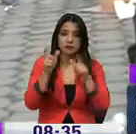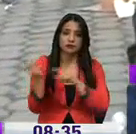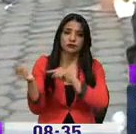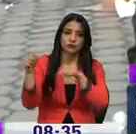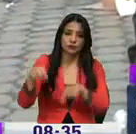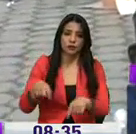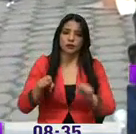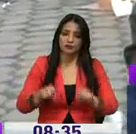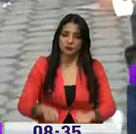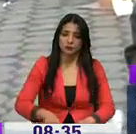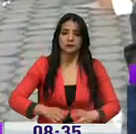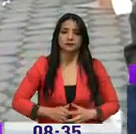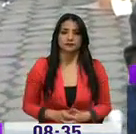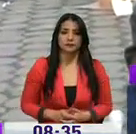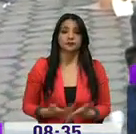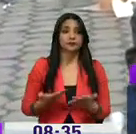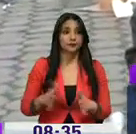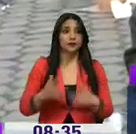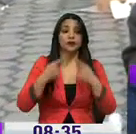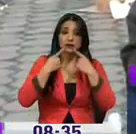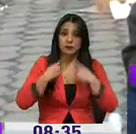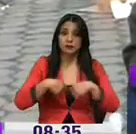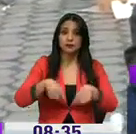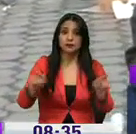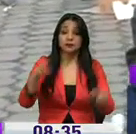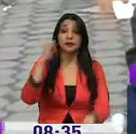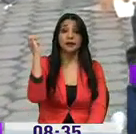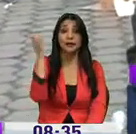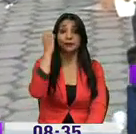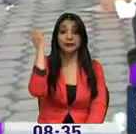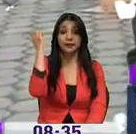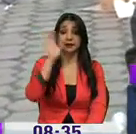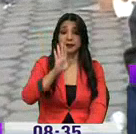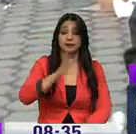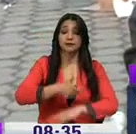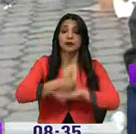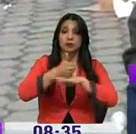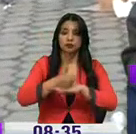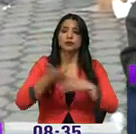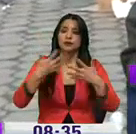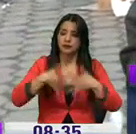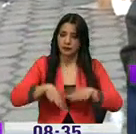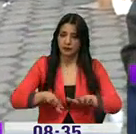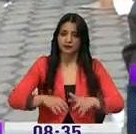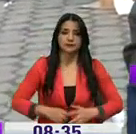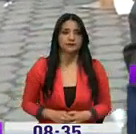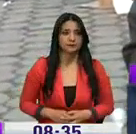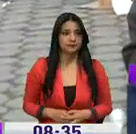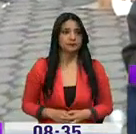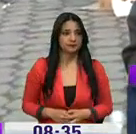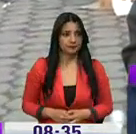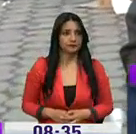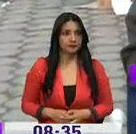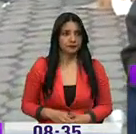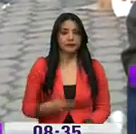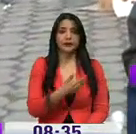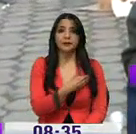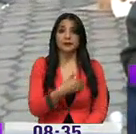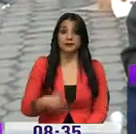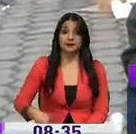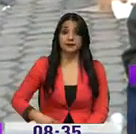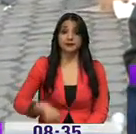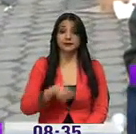Se sabe que ya está declarado el estado de emergencia por parte de las autoridades. Esto nos ha confirmado el presidente acá de